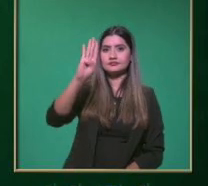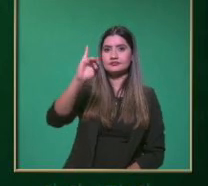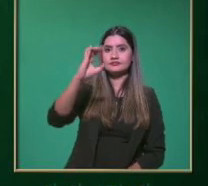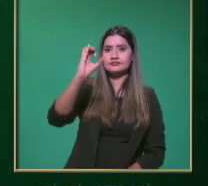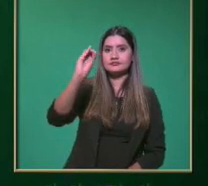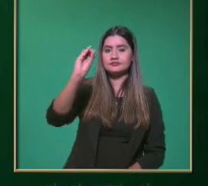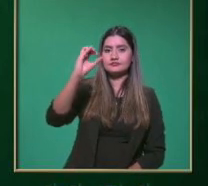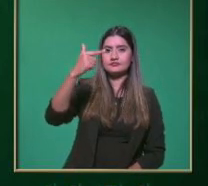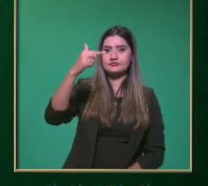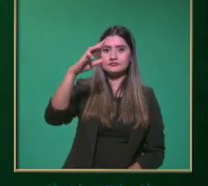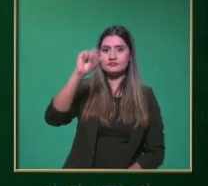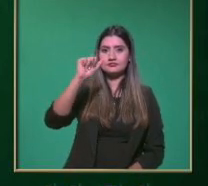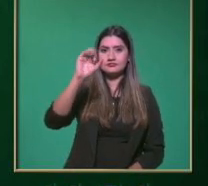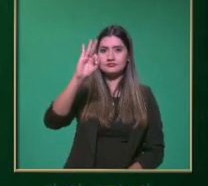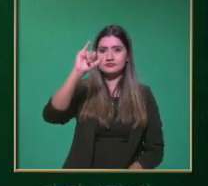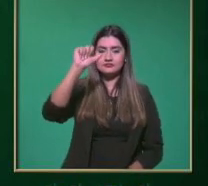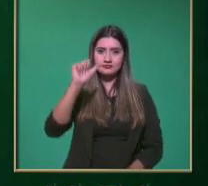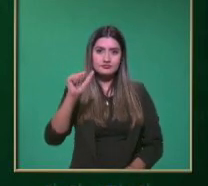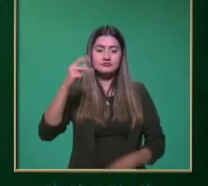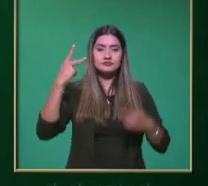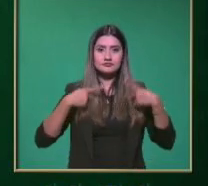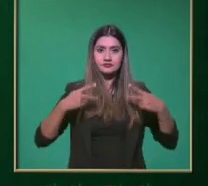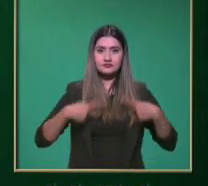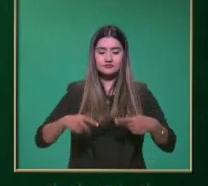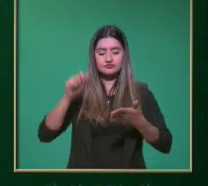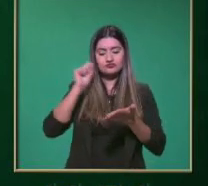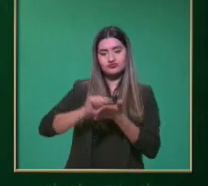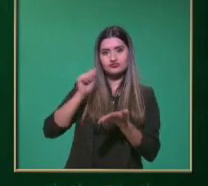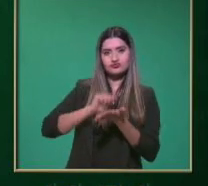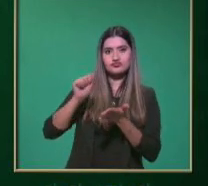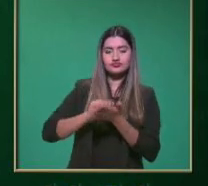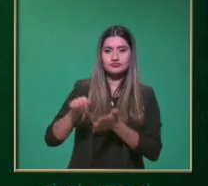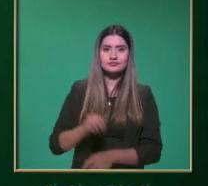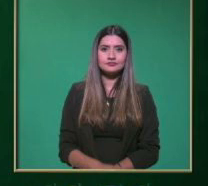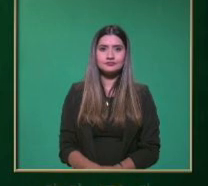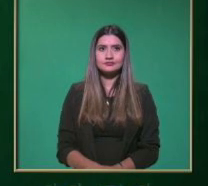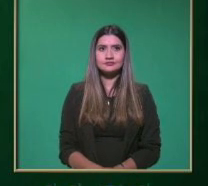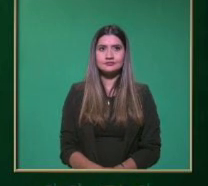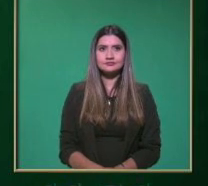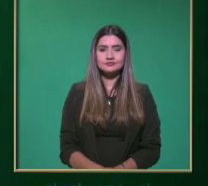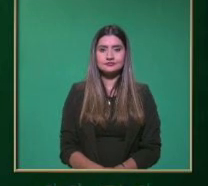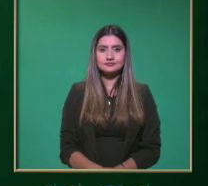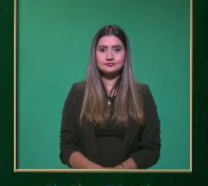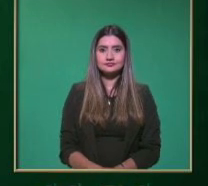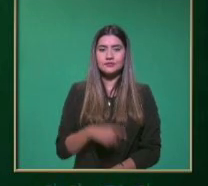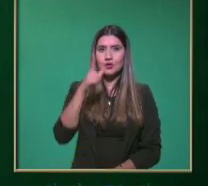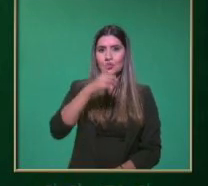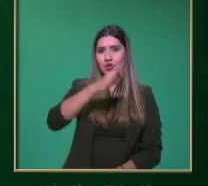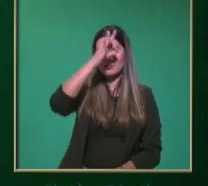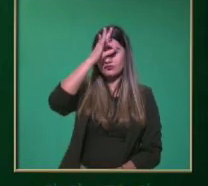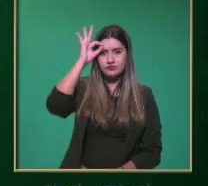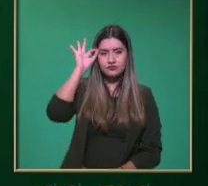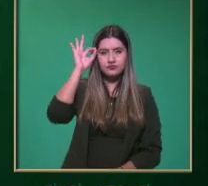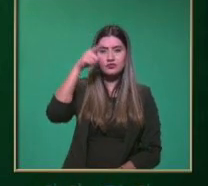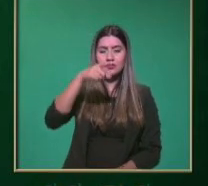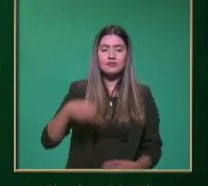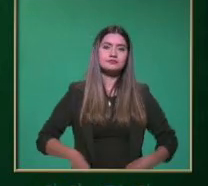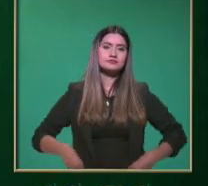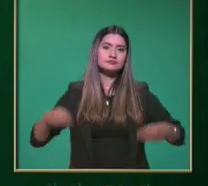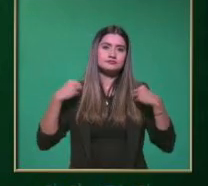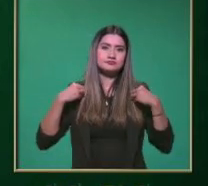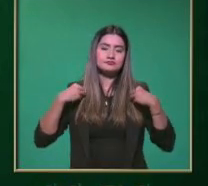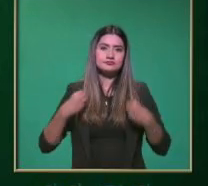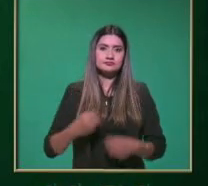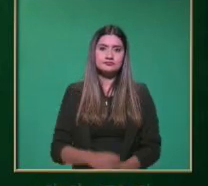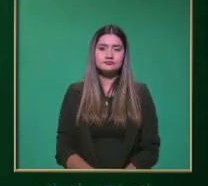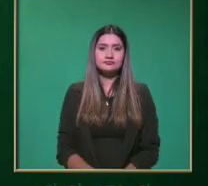biografía. Biografía, y aquí vemos a Frida Kahlo, y está brevemente su vida. Eso es una biografía, describe